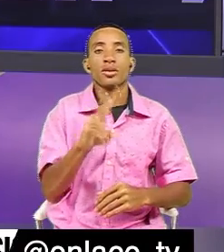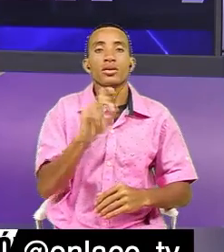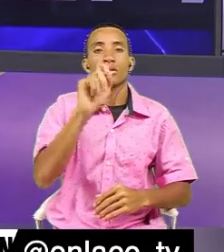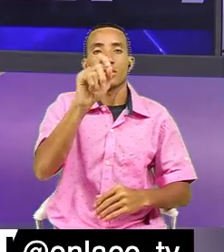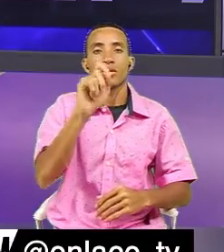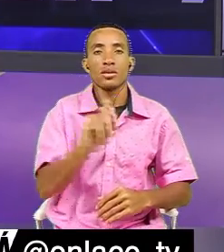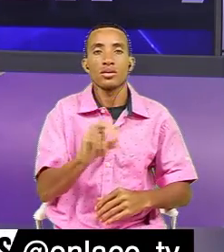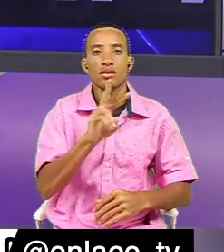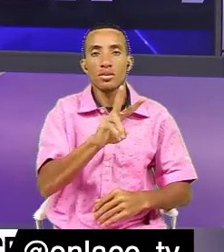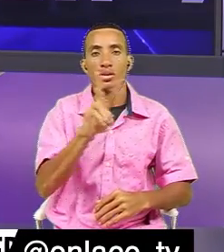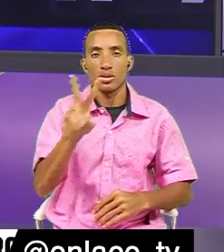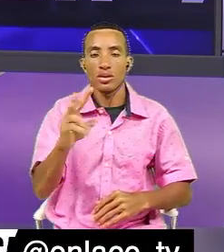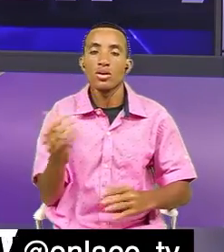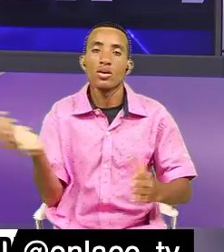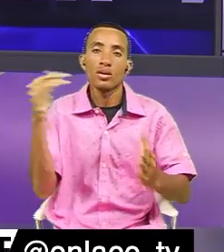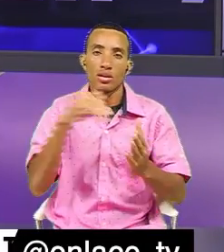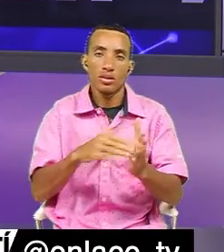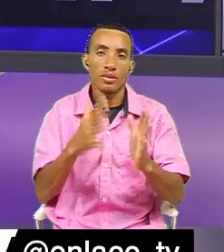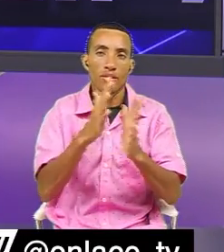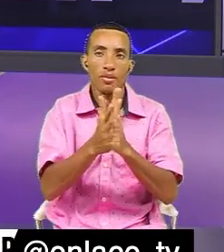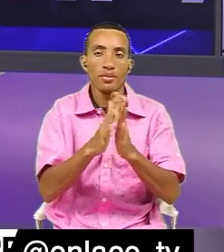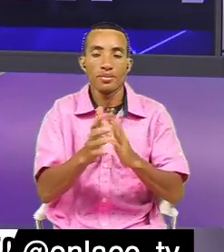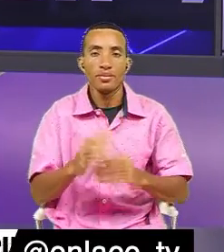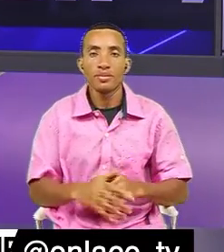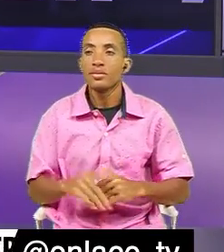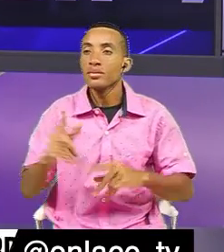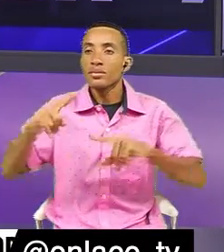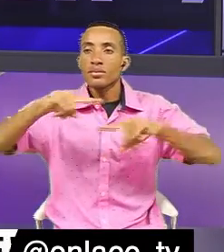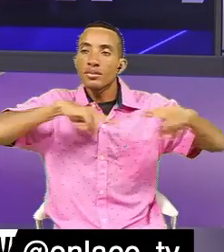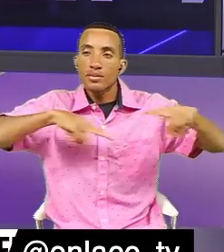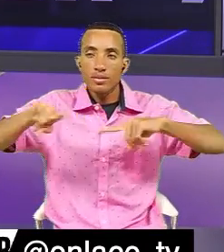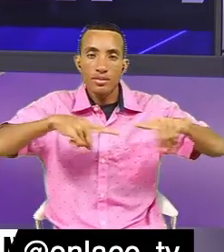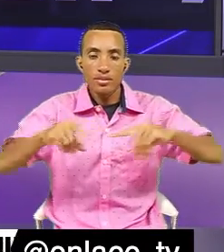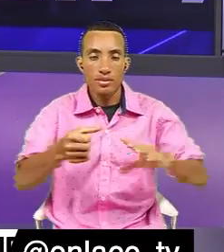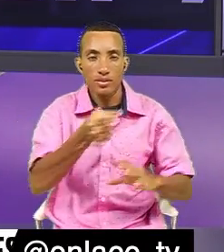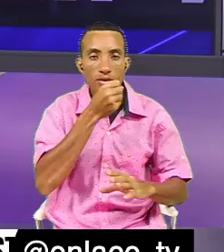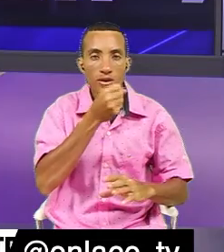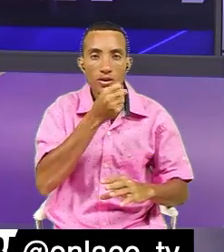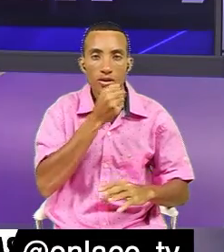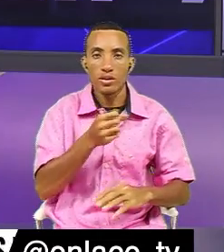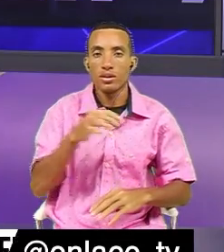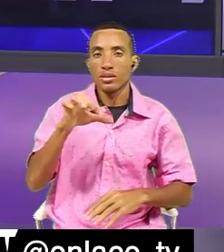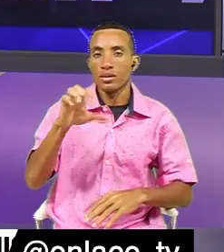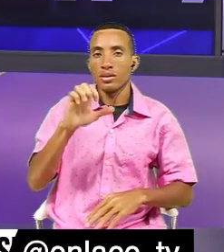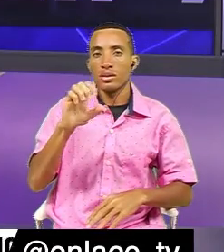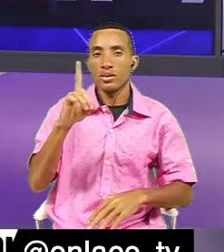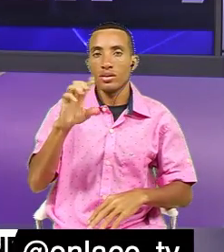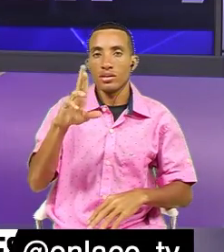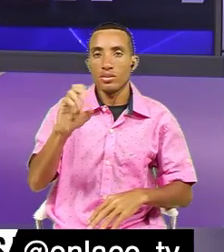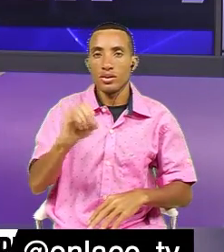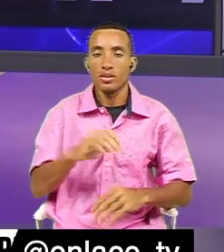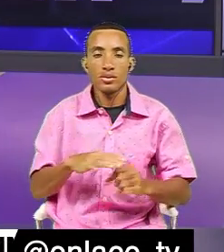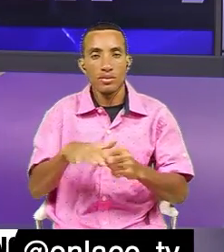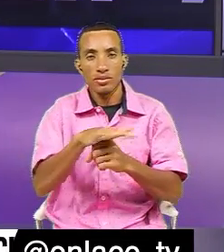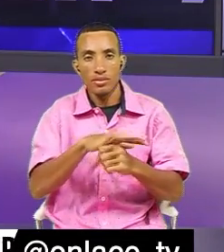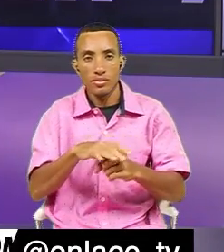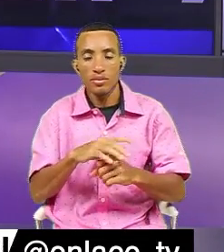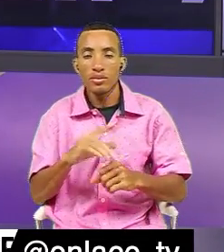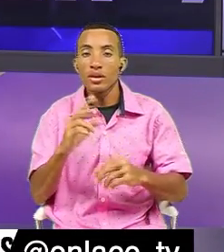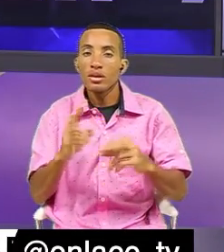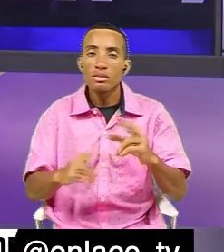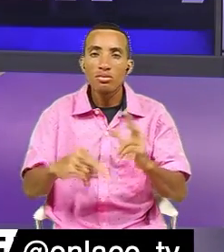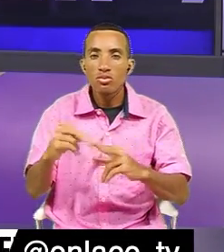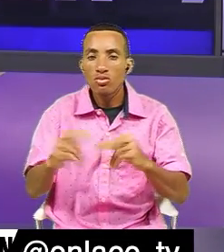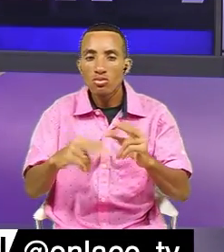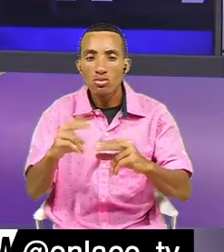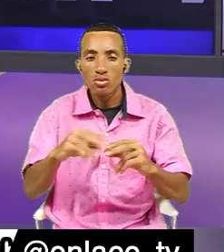retomamos información con nuestro director de noticias, Pedro Severiche, porque habitantes de la Comuna 3 califican como trampa mortal la construcción